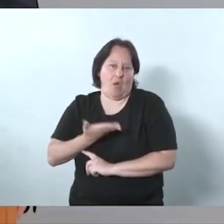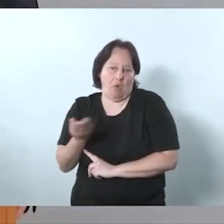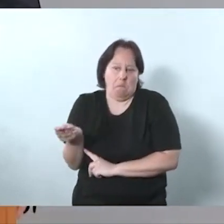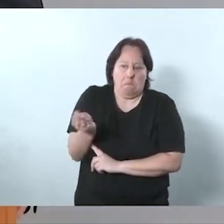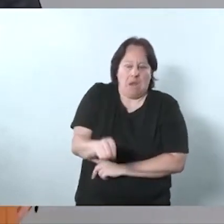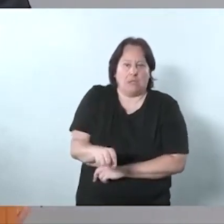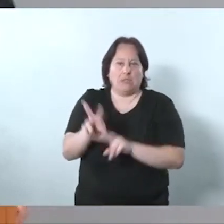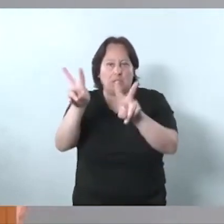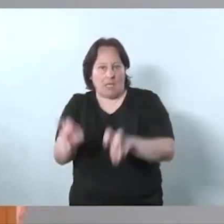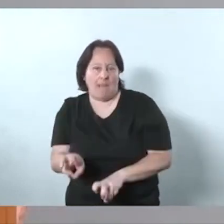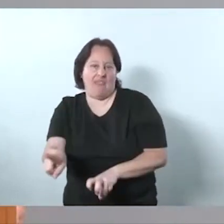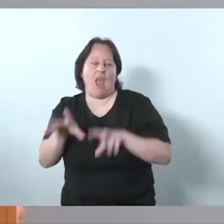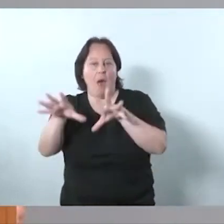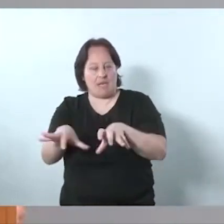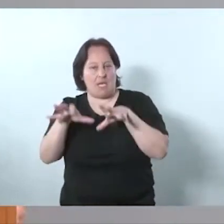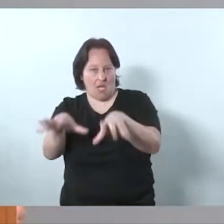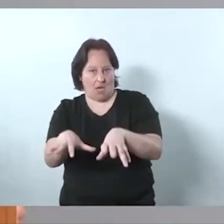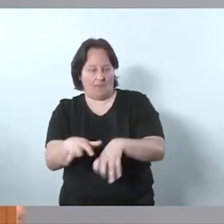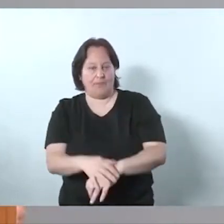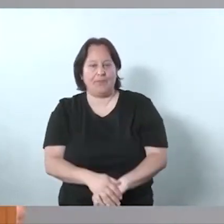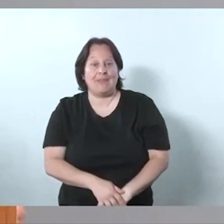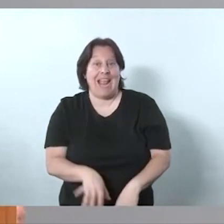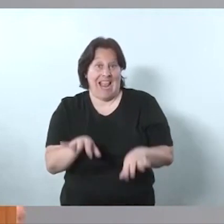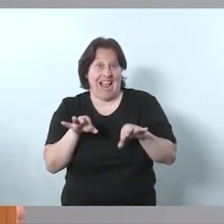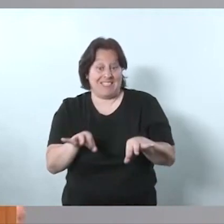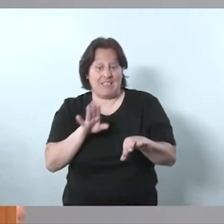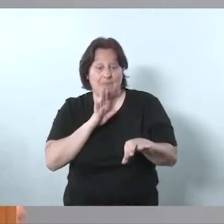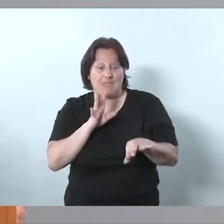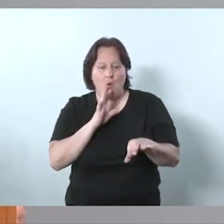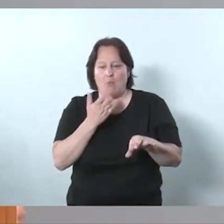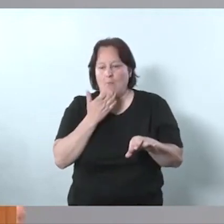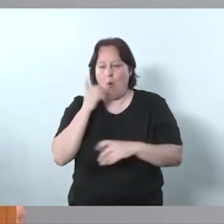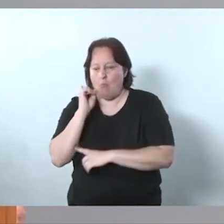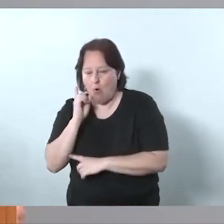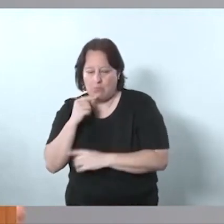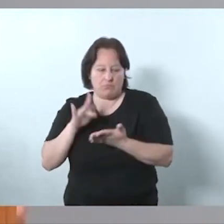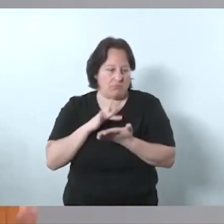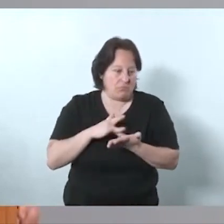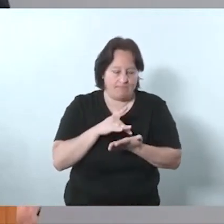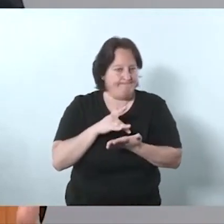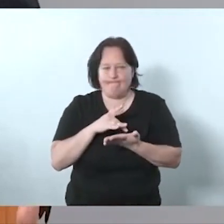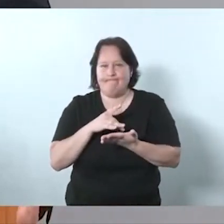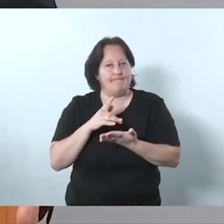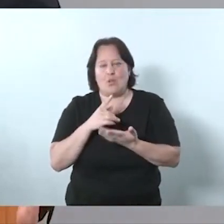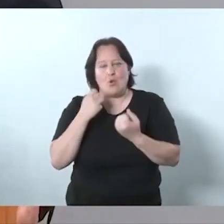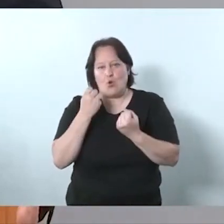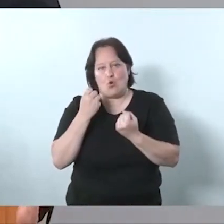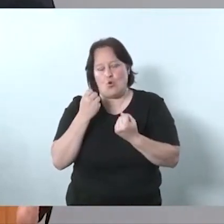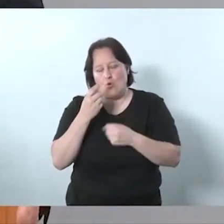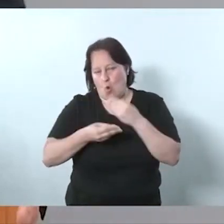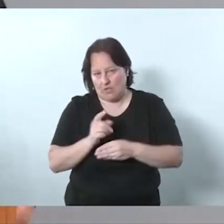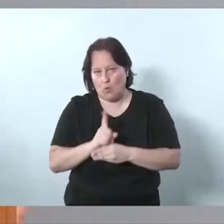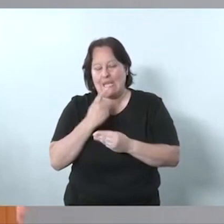por avanzar en una medida concreta insisto no se utilizarán dispositivos digitales en las enseñanzas de lectura